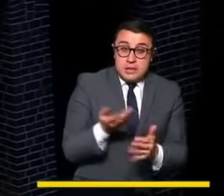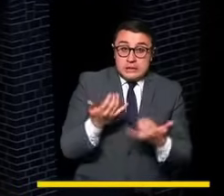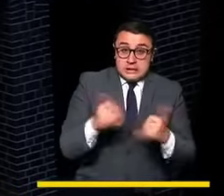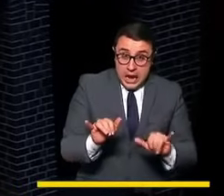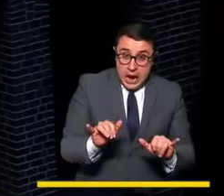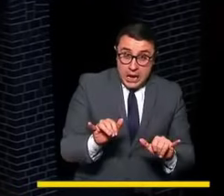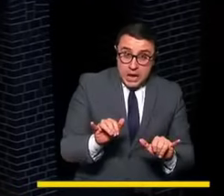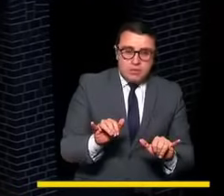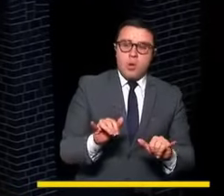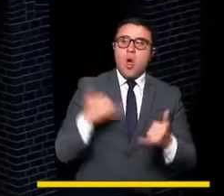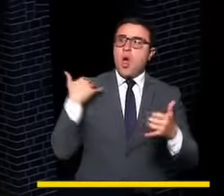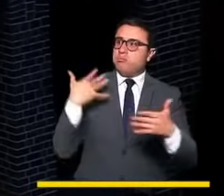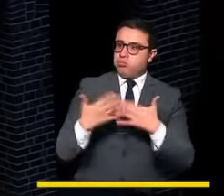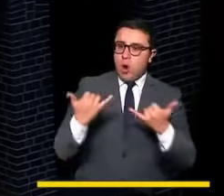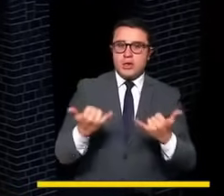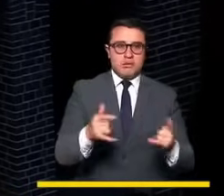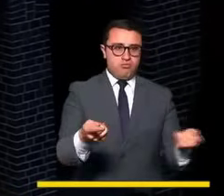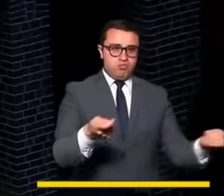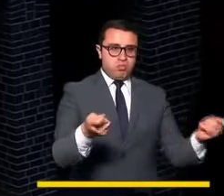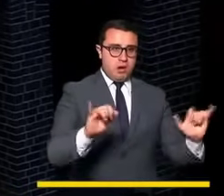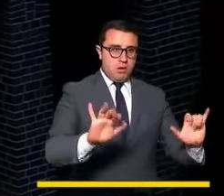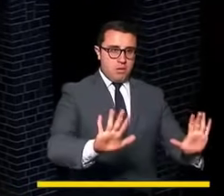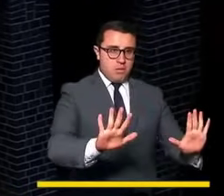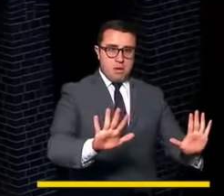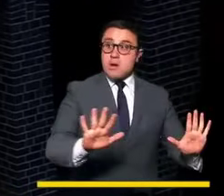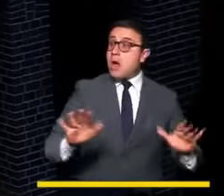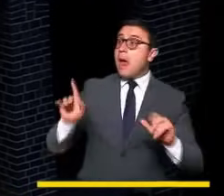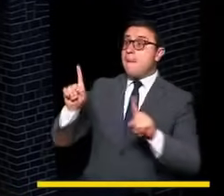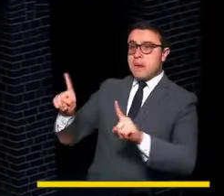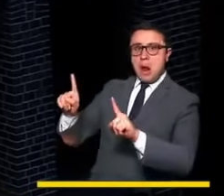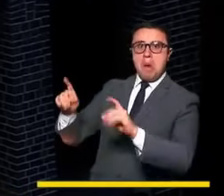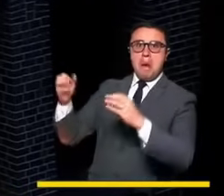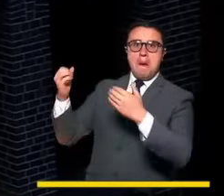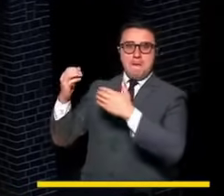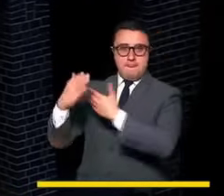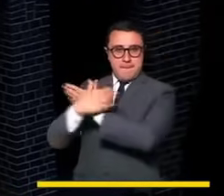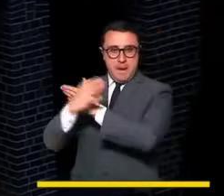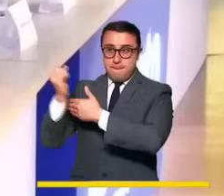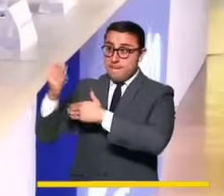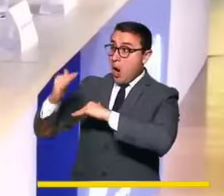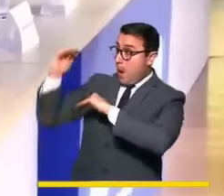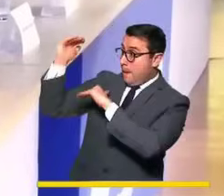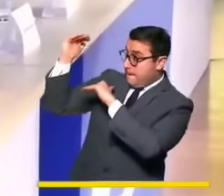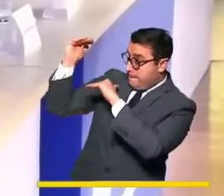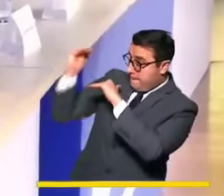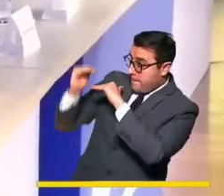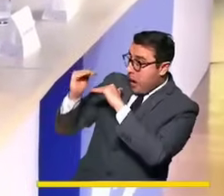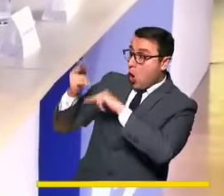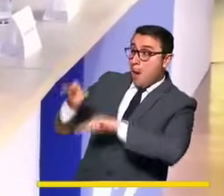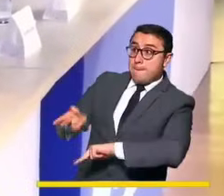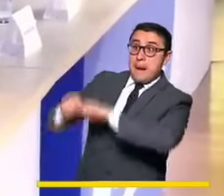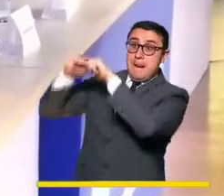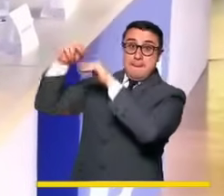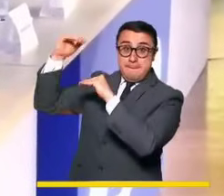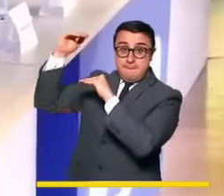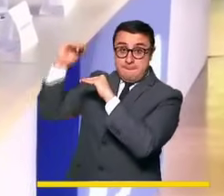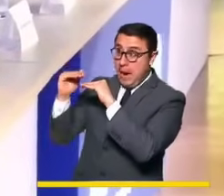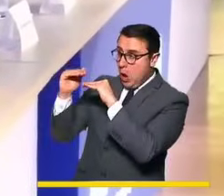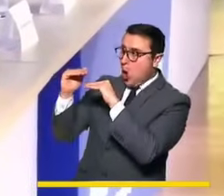reducir la tasa de interés, yo creo que habría una palanca de incremento de la demanda interna por turismo.